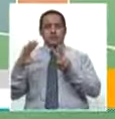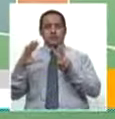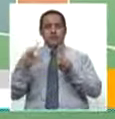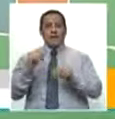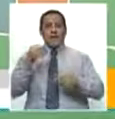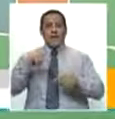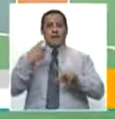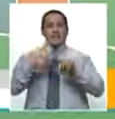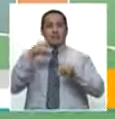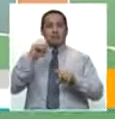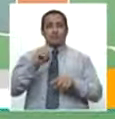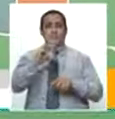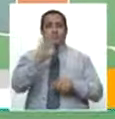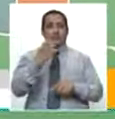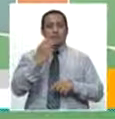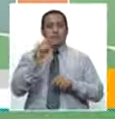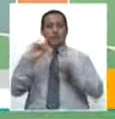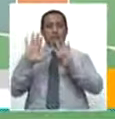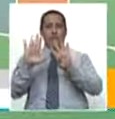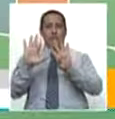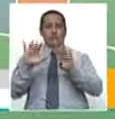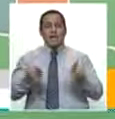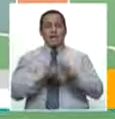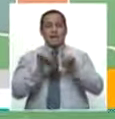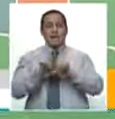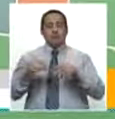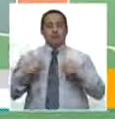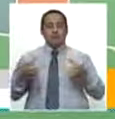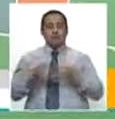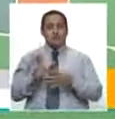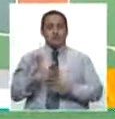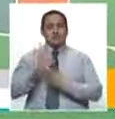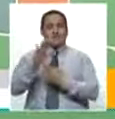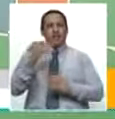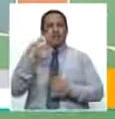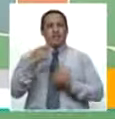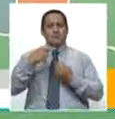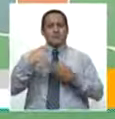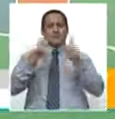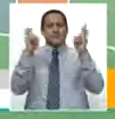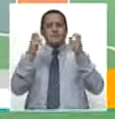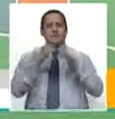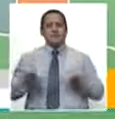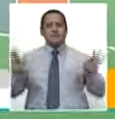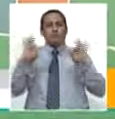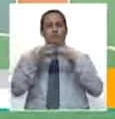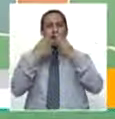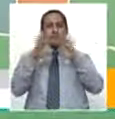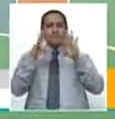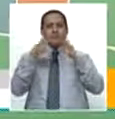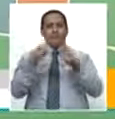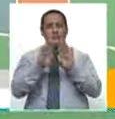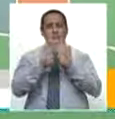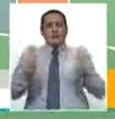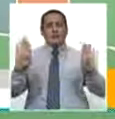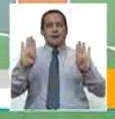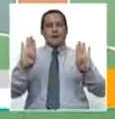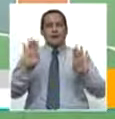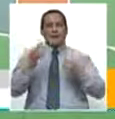-0707, anexo 5009. También nosotros publicando siempre temas interesantes en el Facebook,